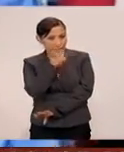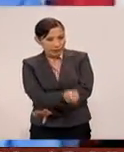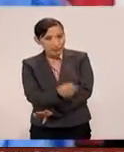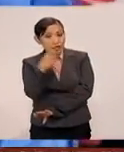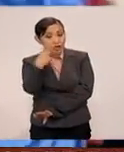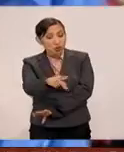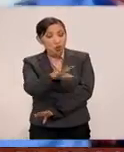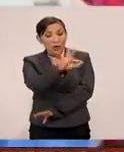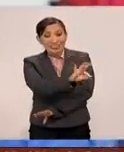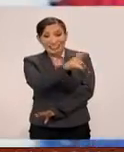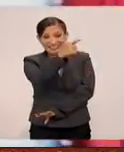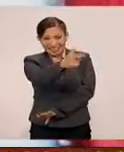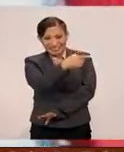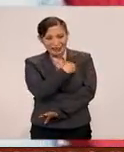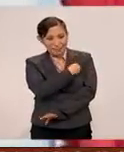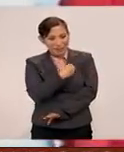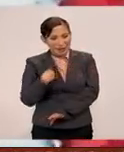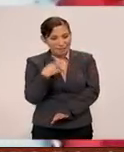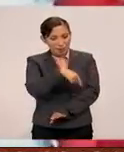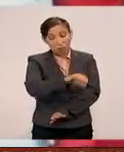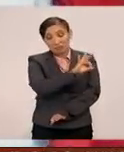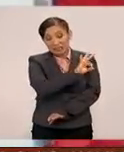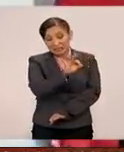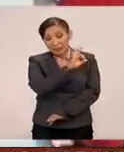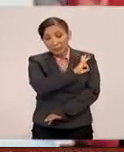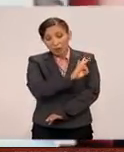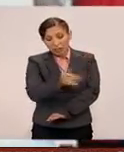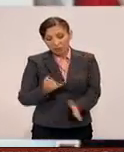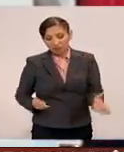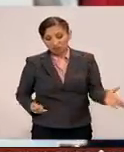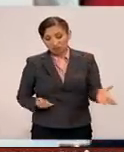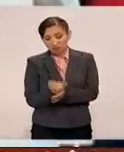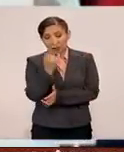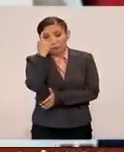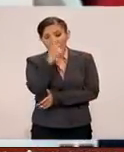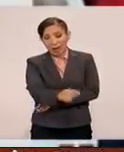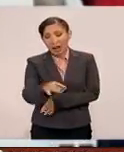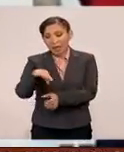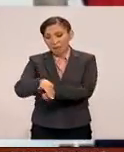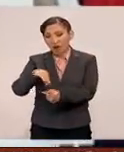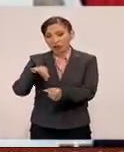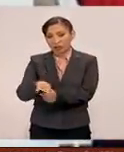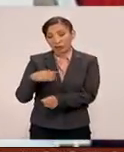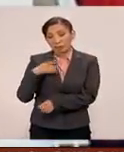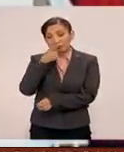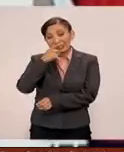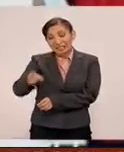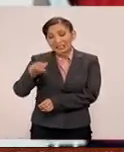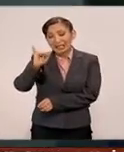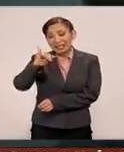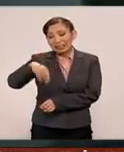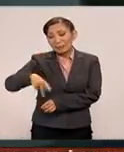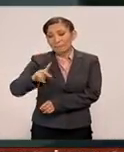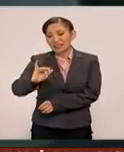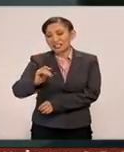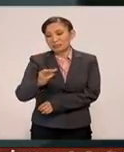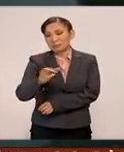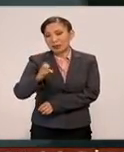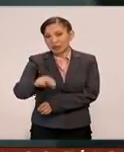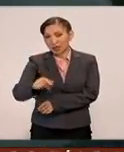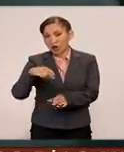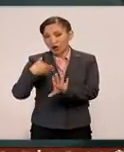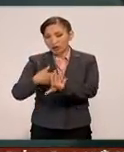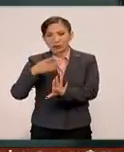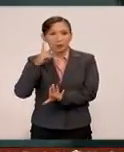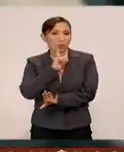que sus 47 parlamentarios pueden resultar decisivos para la votación del llamado impeachment contra Rousseff,